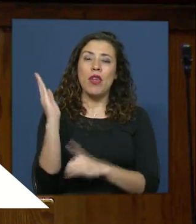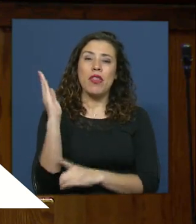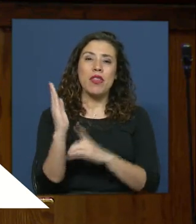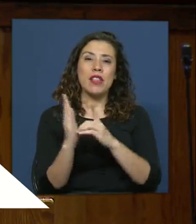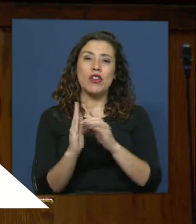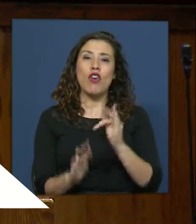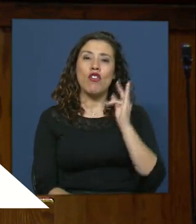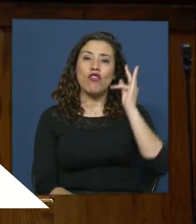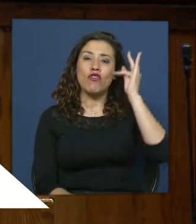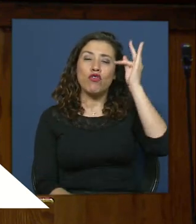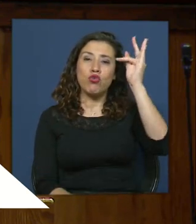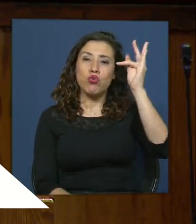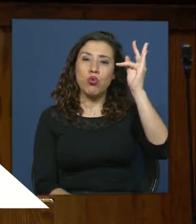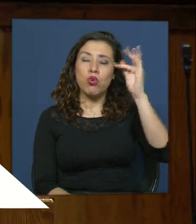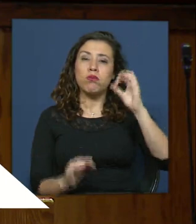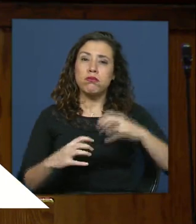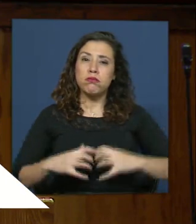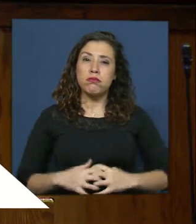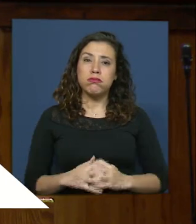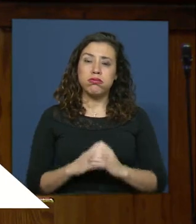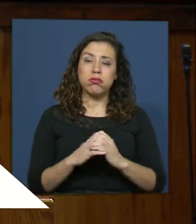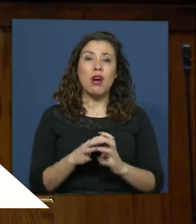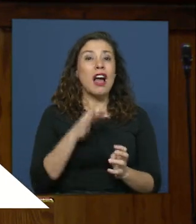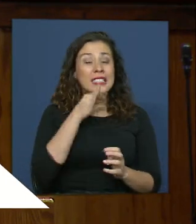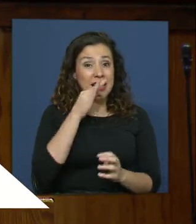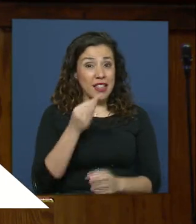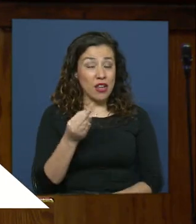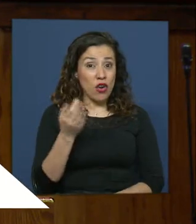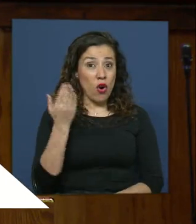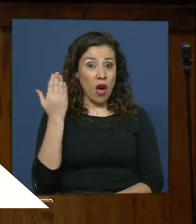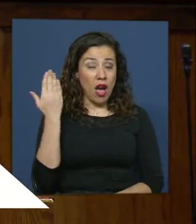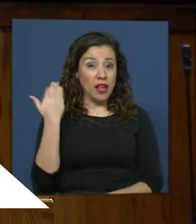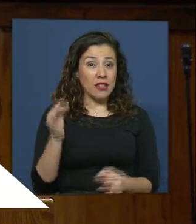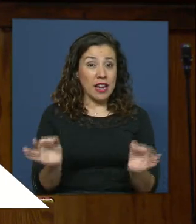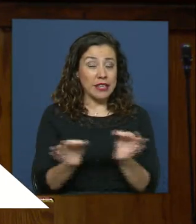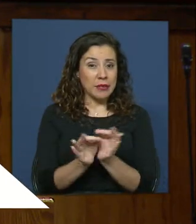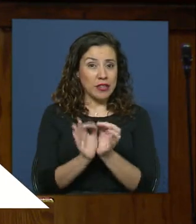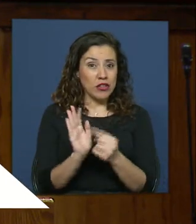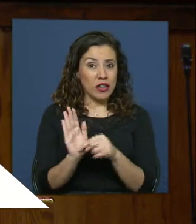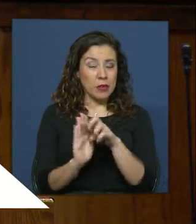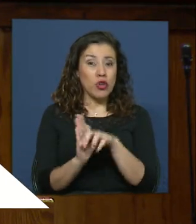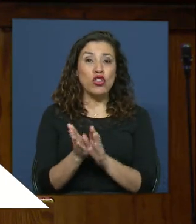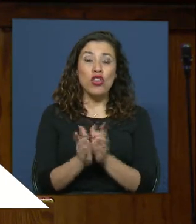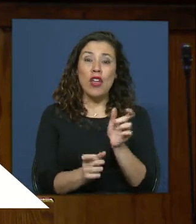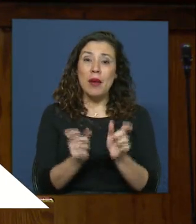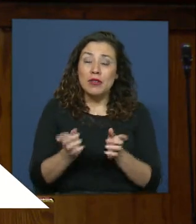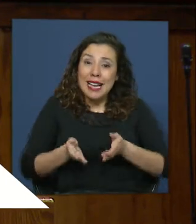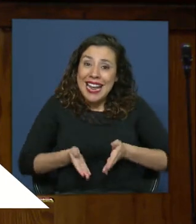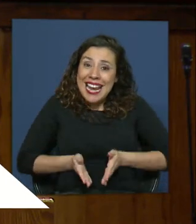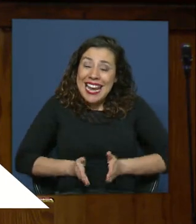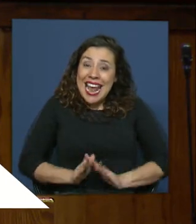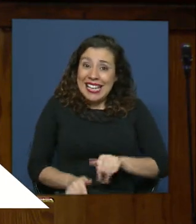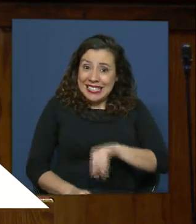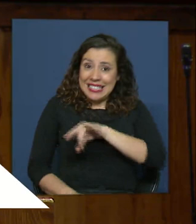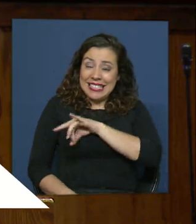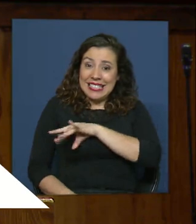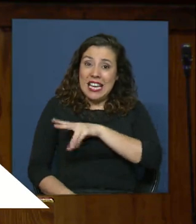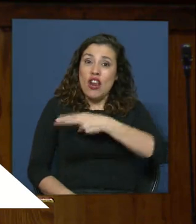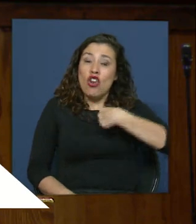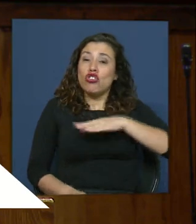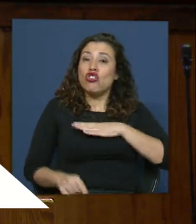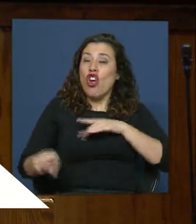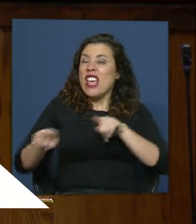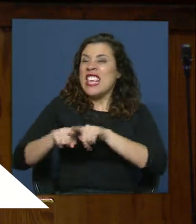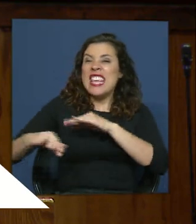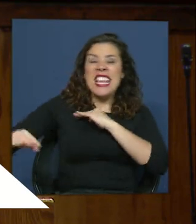futuro y consolidación. Se señaló asimismo en el fundamento de los proyectos que todos quienes nacemos en el territorio chileno somos iguales